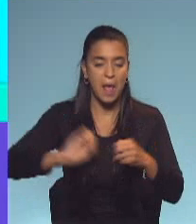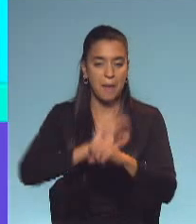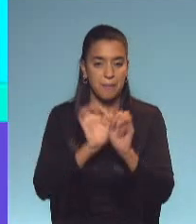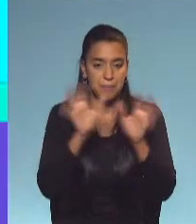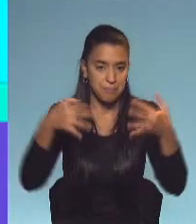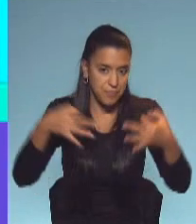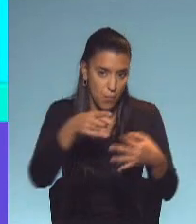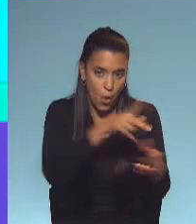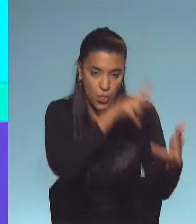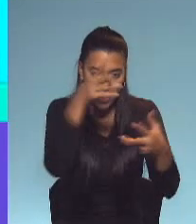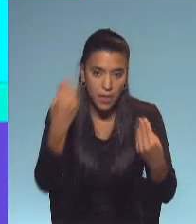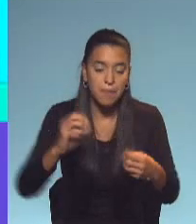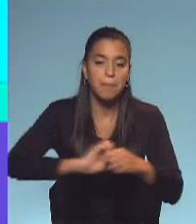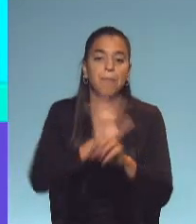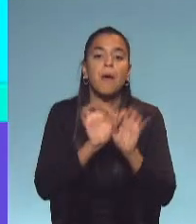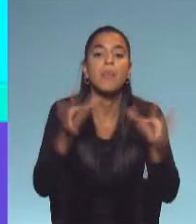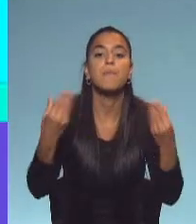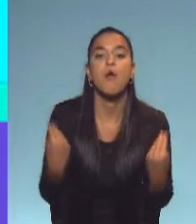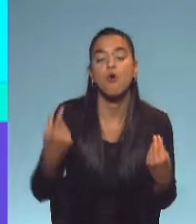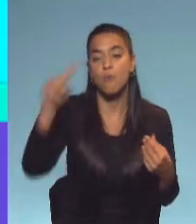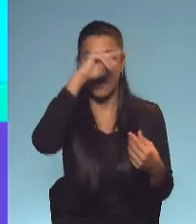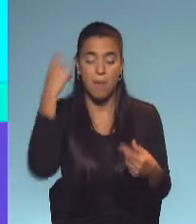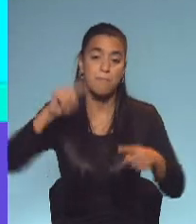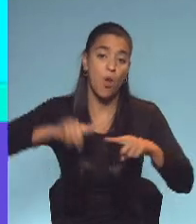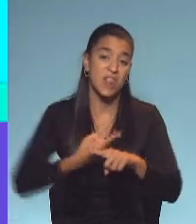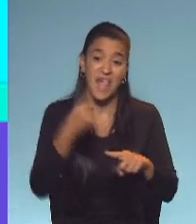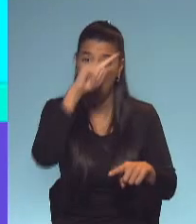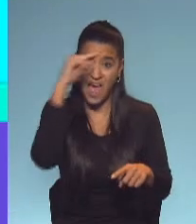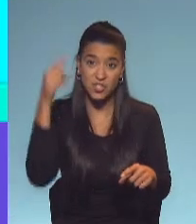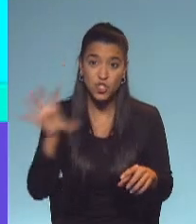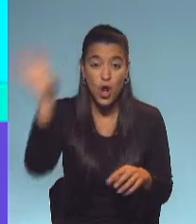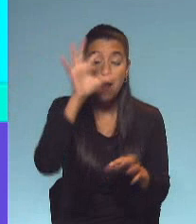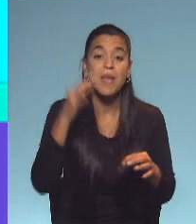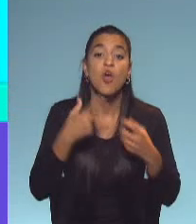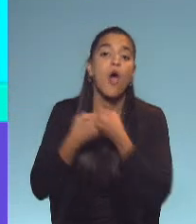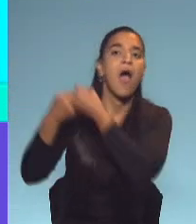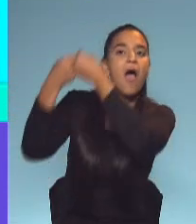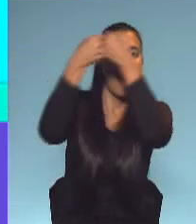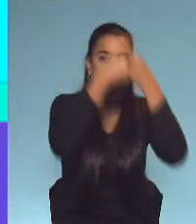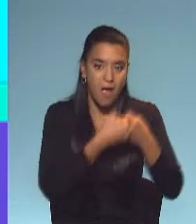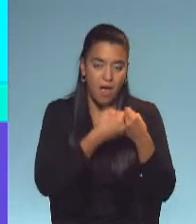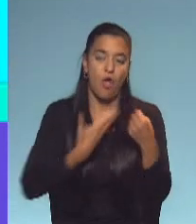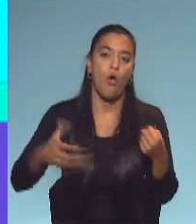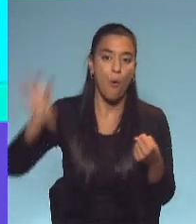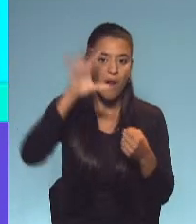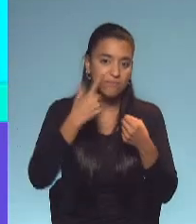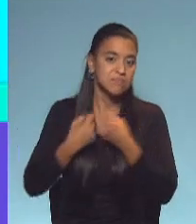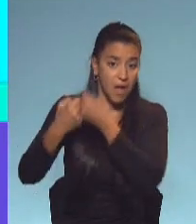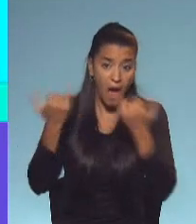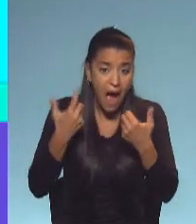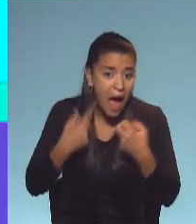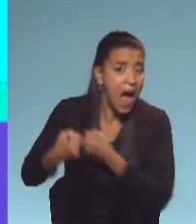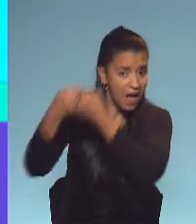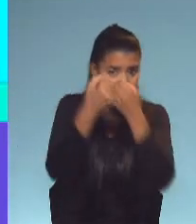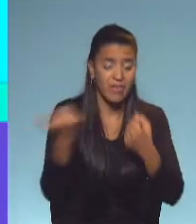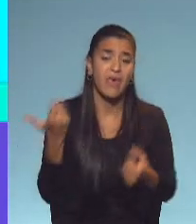bien lo decías, la pandemia se gestiona a nivel nacional, las políticas son nacionales, pero en consenso con los gobernadores, y hay consenso con los gobernadores y con el